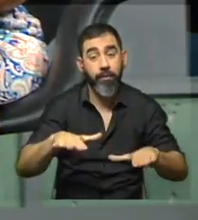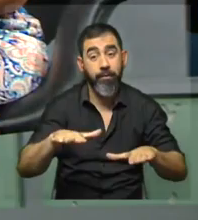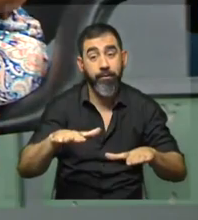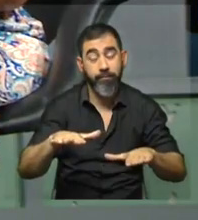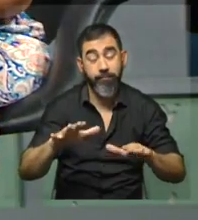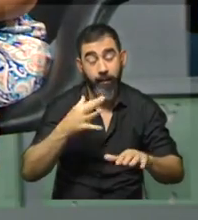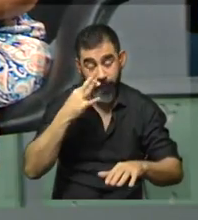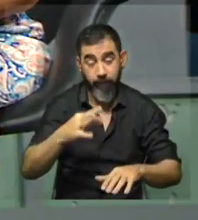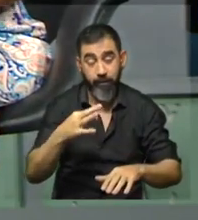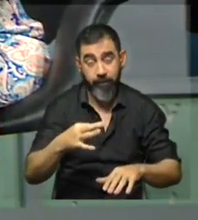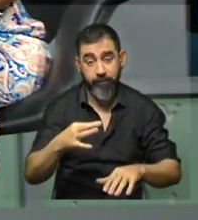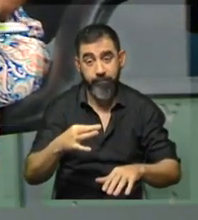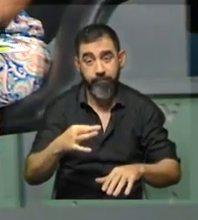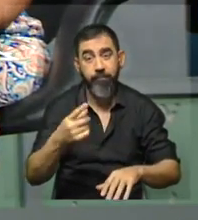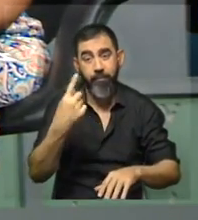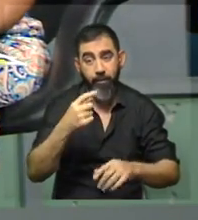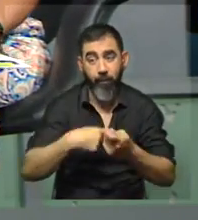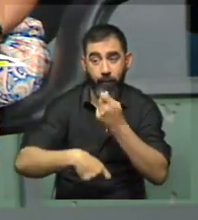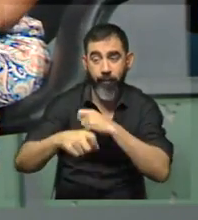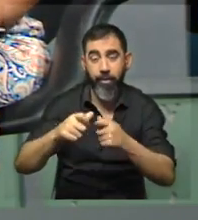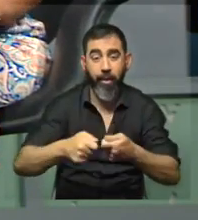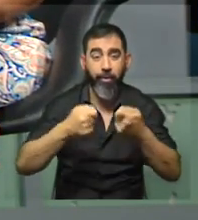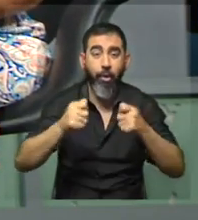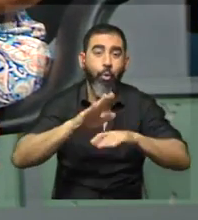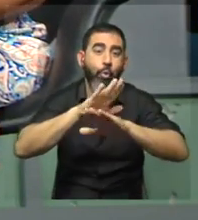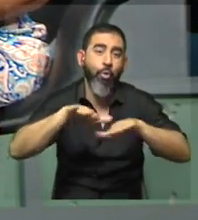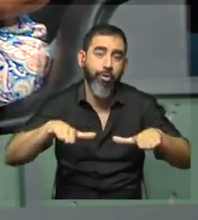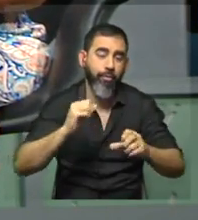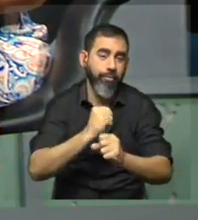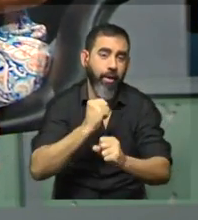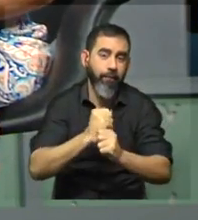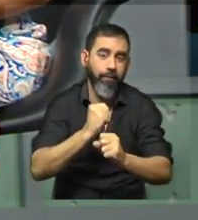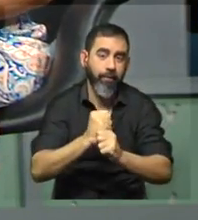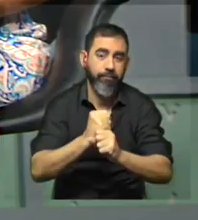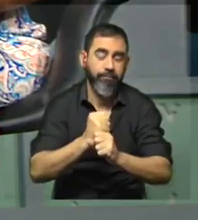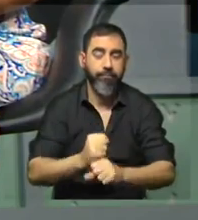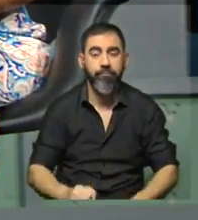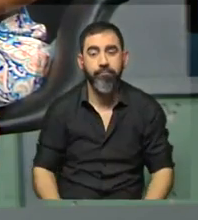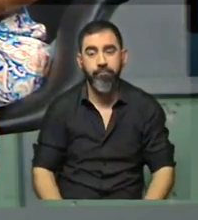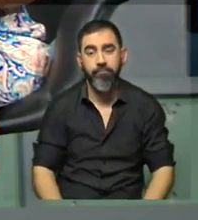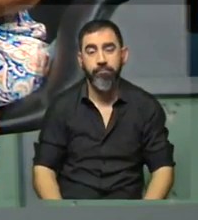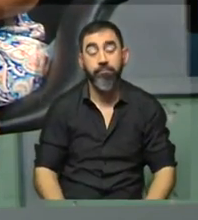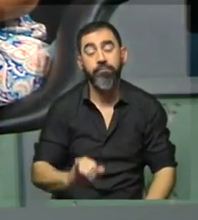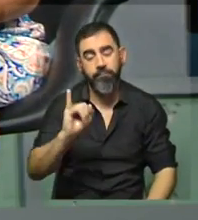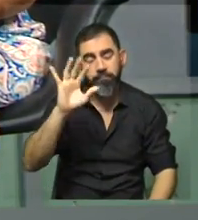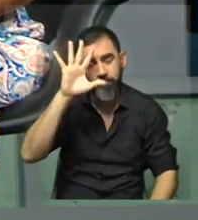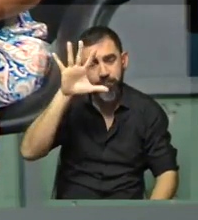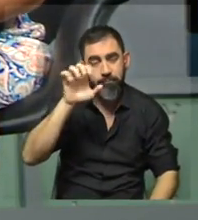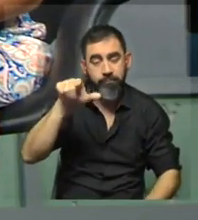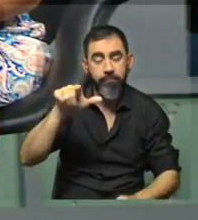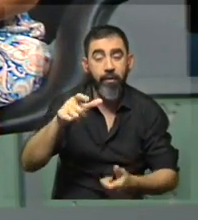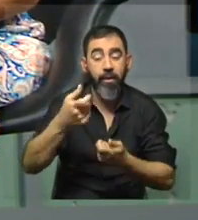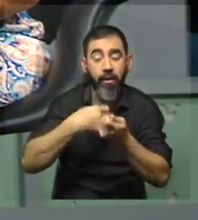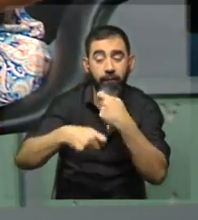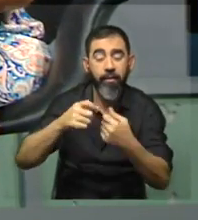con cierta ternura del canillita, pero no estaba bueno que eso sucediera. Divino, recordar y referir a ese kiosquero